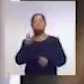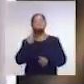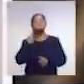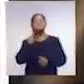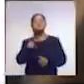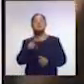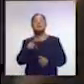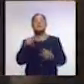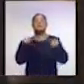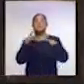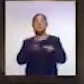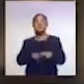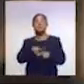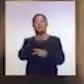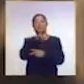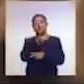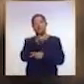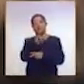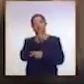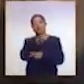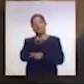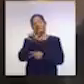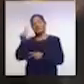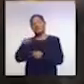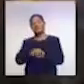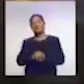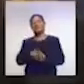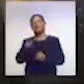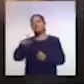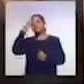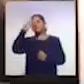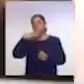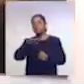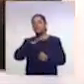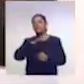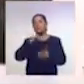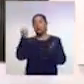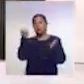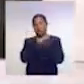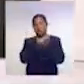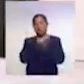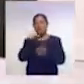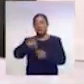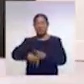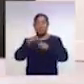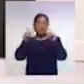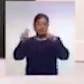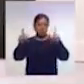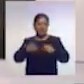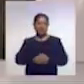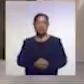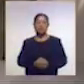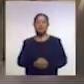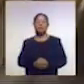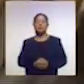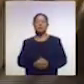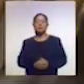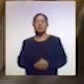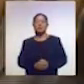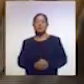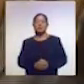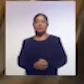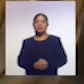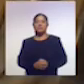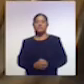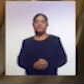Virginia Luz. Ella, como sabemos, es una autora aquí de Tlaxcala, una pintora de aquí de Tlaxcala, de la entidad,